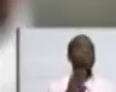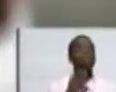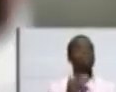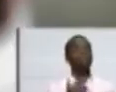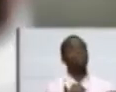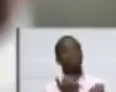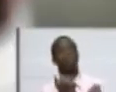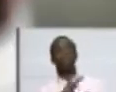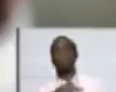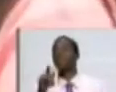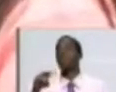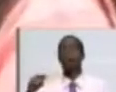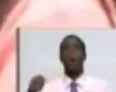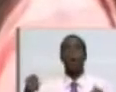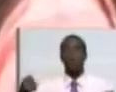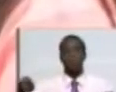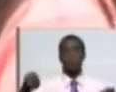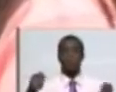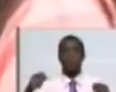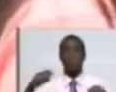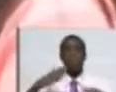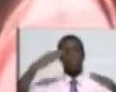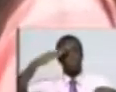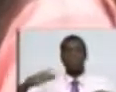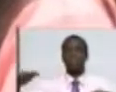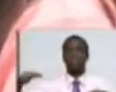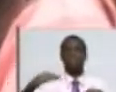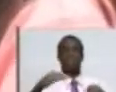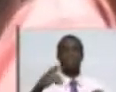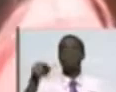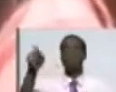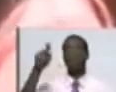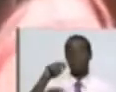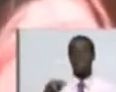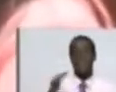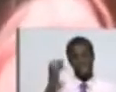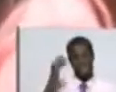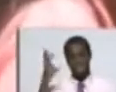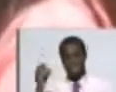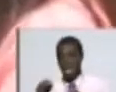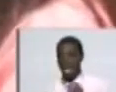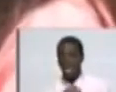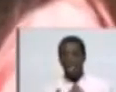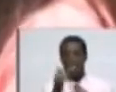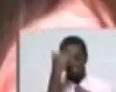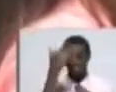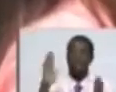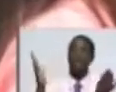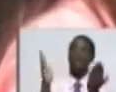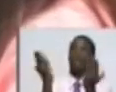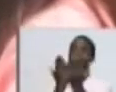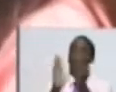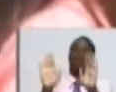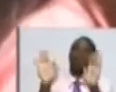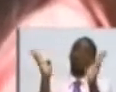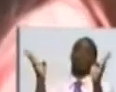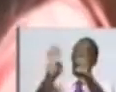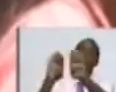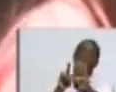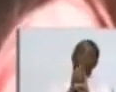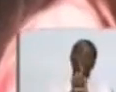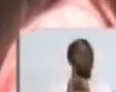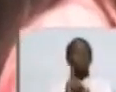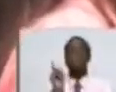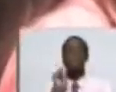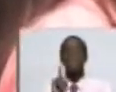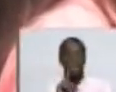por las tanquetas que estaban en Lurbina y que el colegio estaba cerrado. No, el colegio nunca estuvo cerrado. El niño